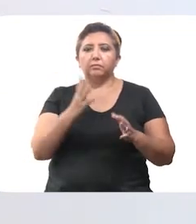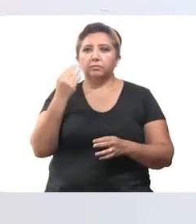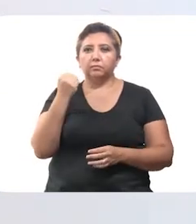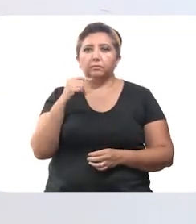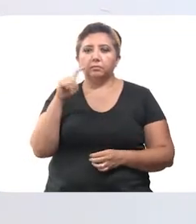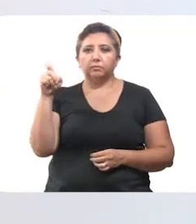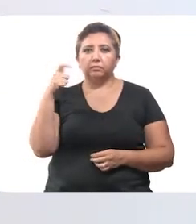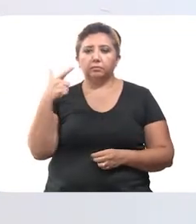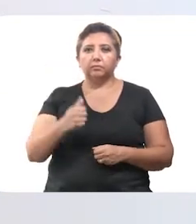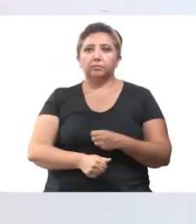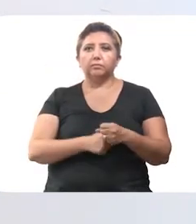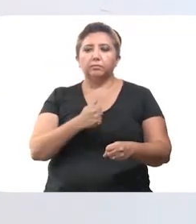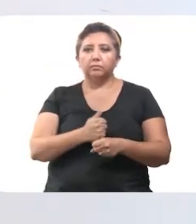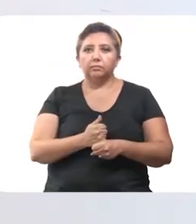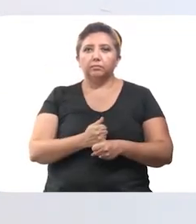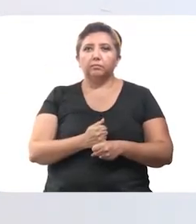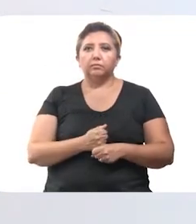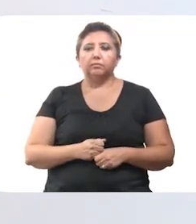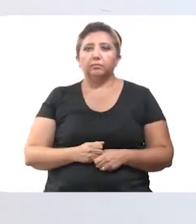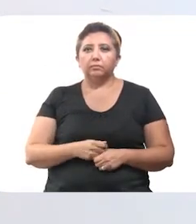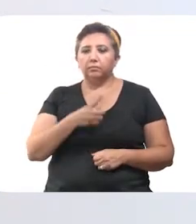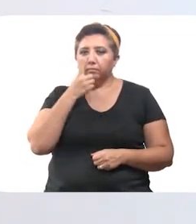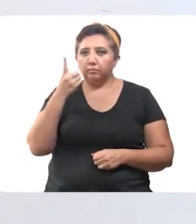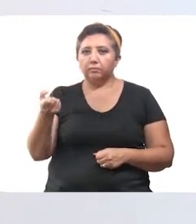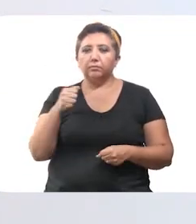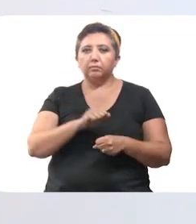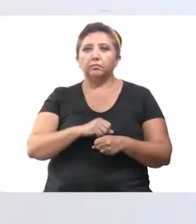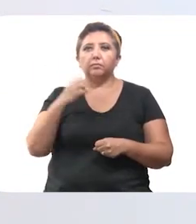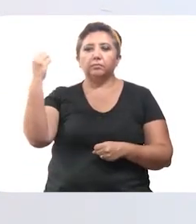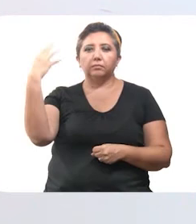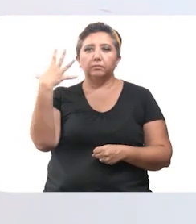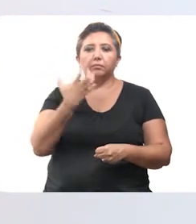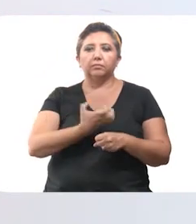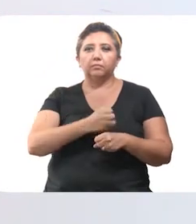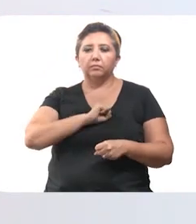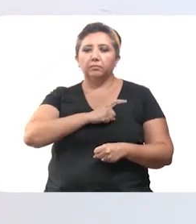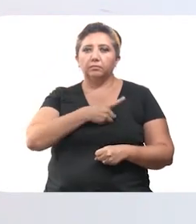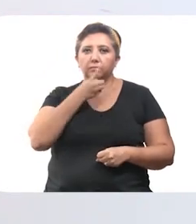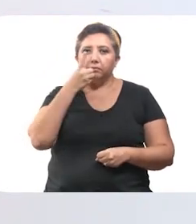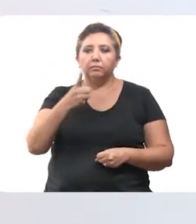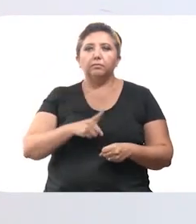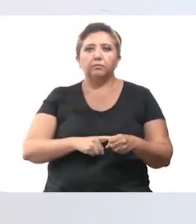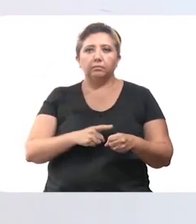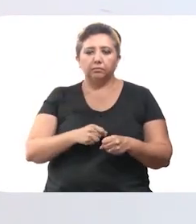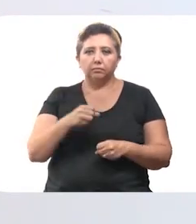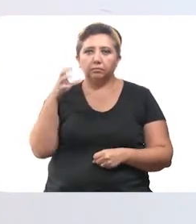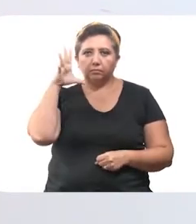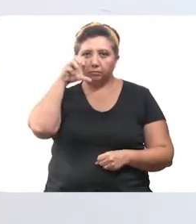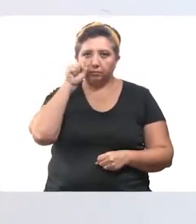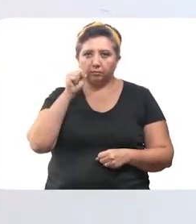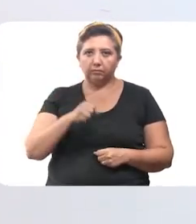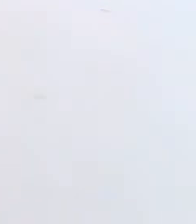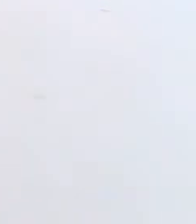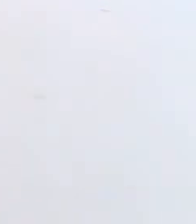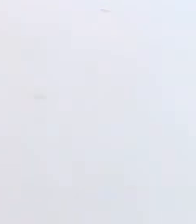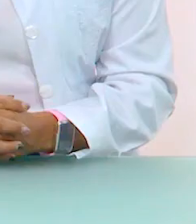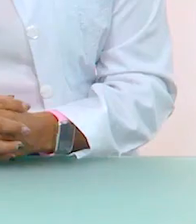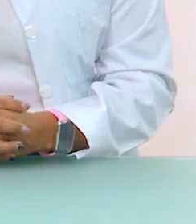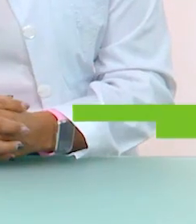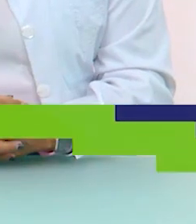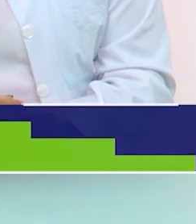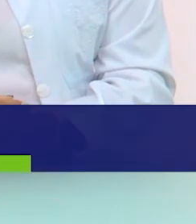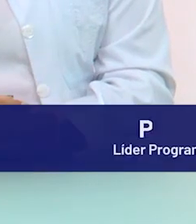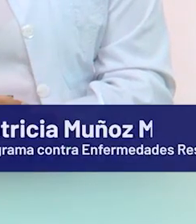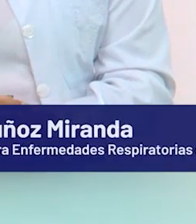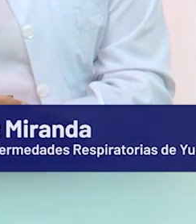de 1 mes a 107 años. Los indicadores semanales del semáforo estatal de salud marcan color naranja. Ese es el